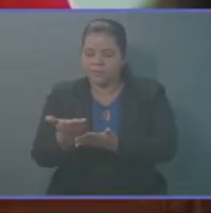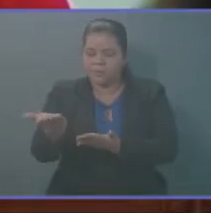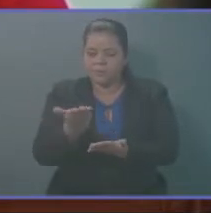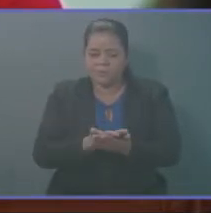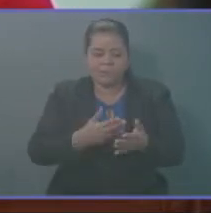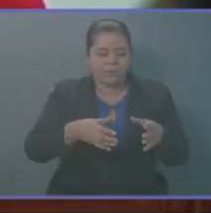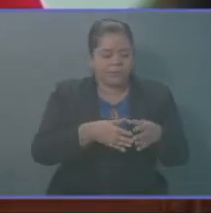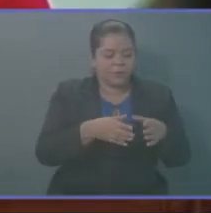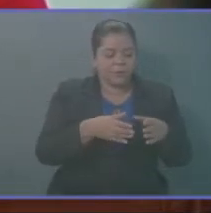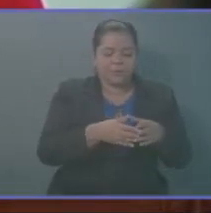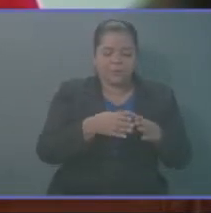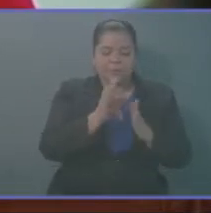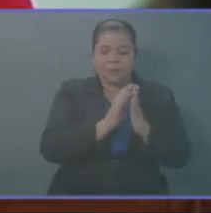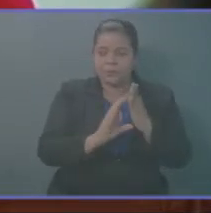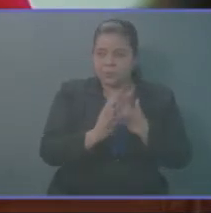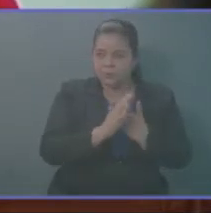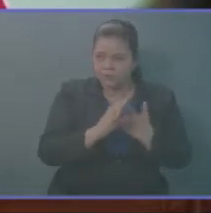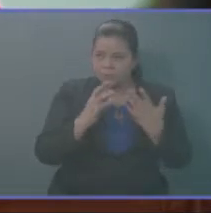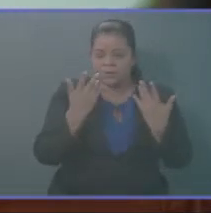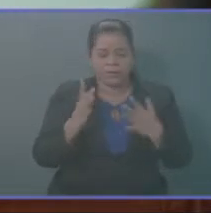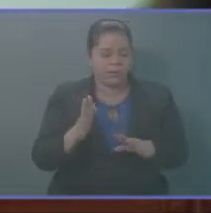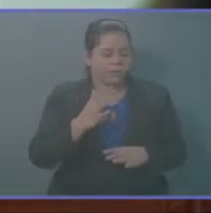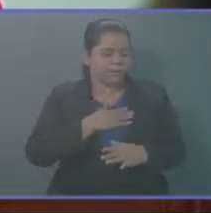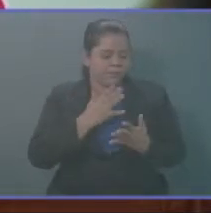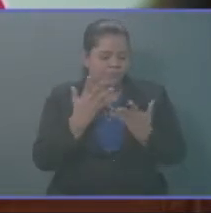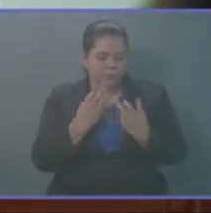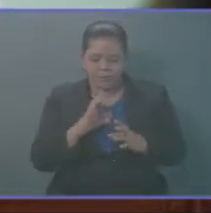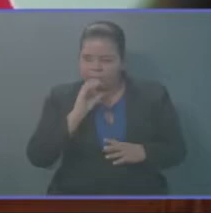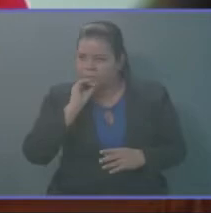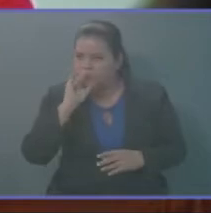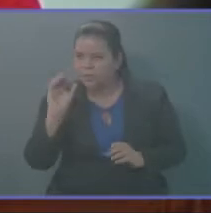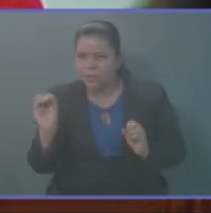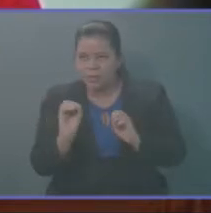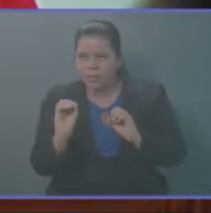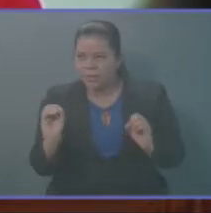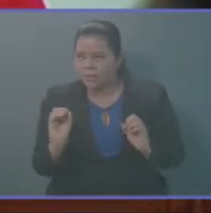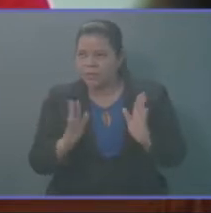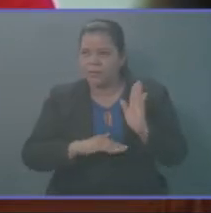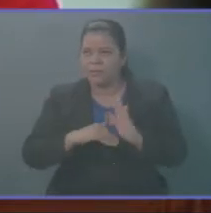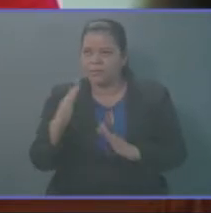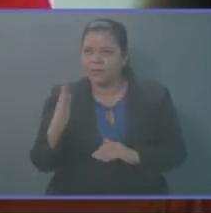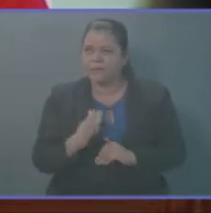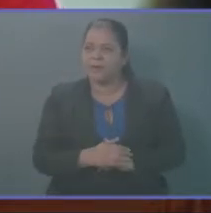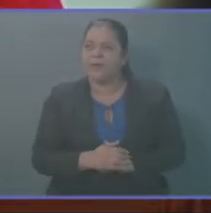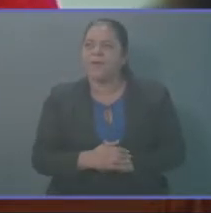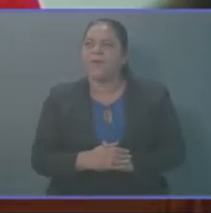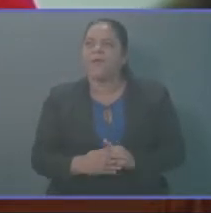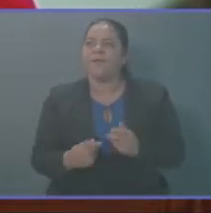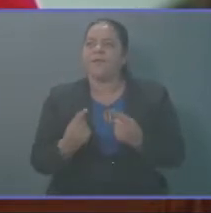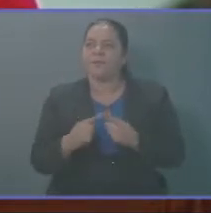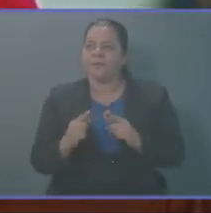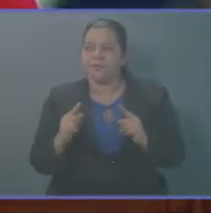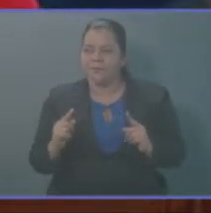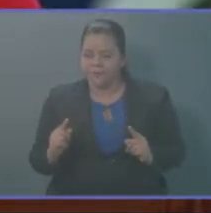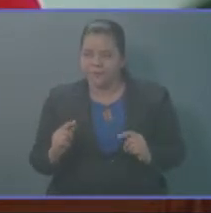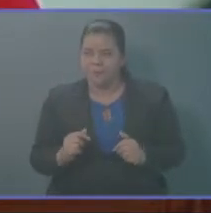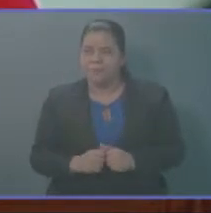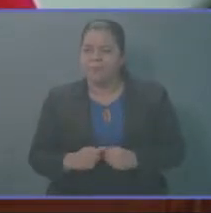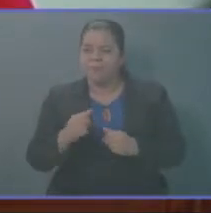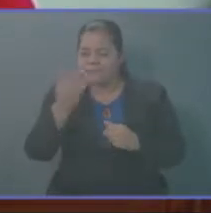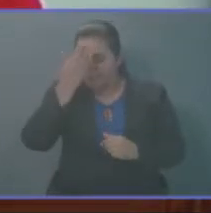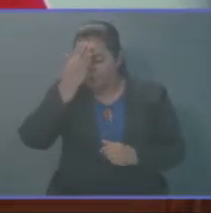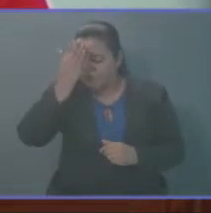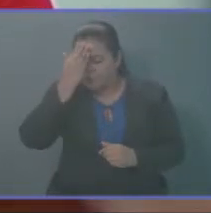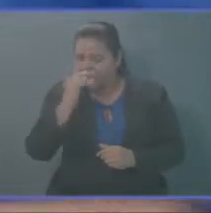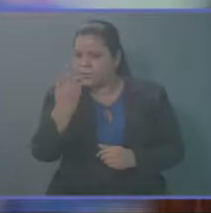Comisión de Educación. Ya no me voy a referir a la falta de convocatoria porque ya el presidente manifestó que la va a convocar para el día